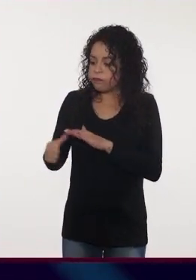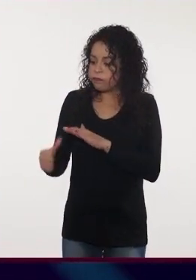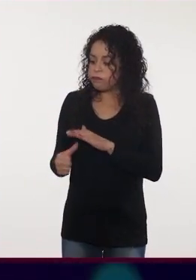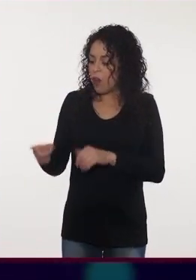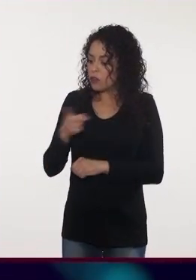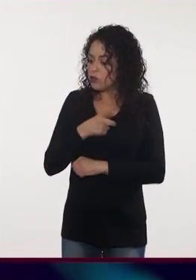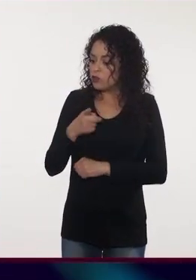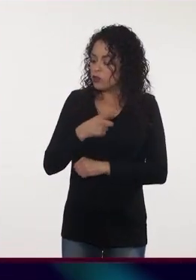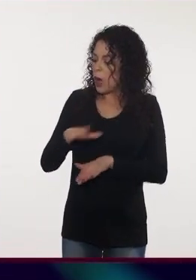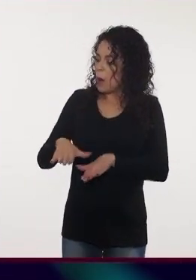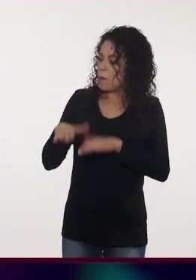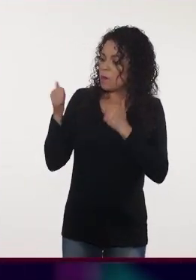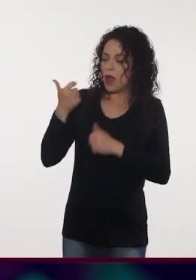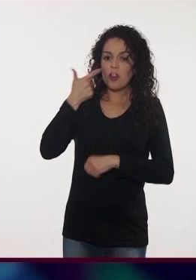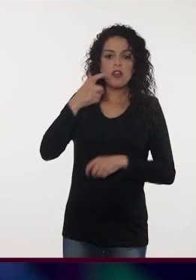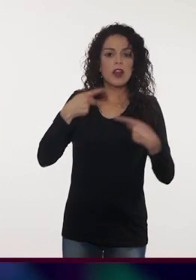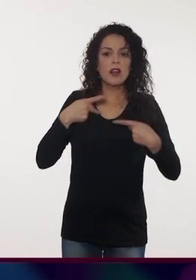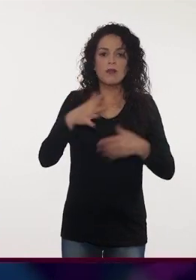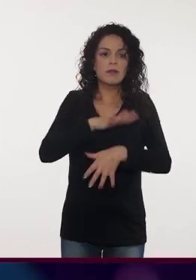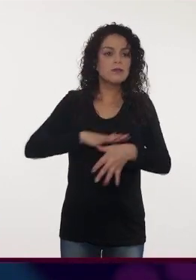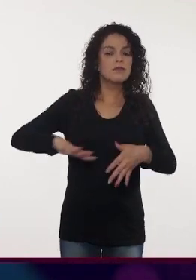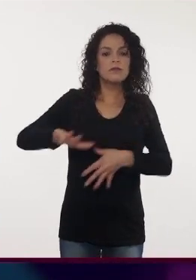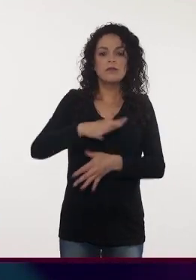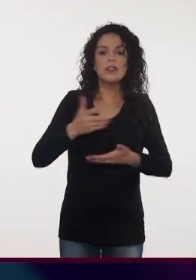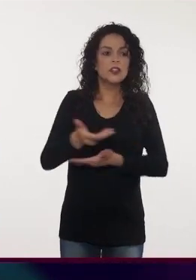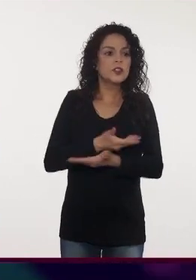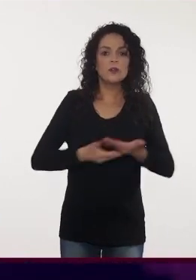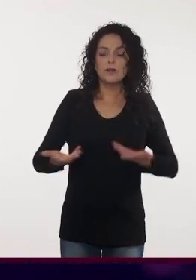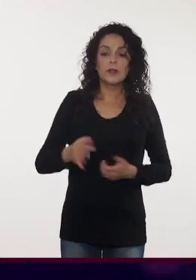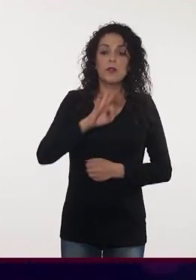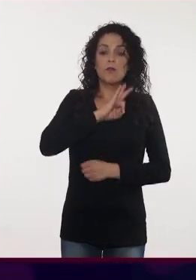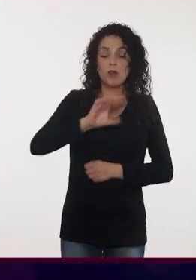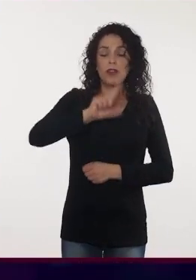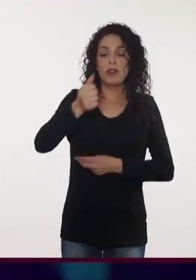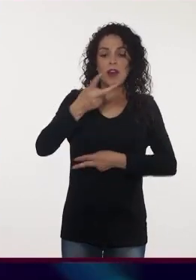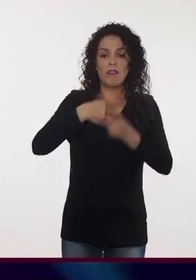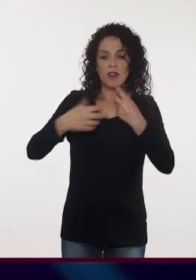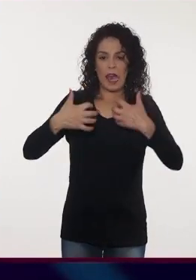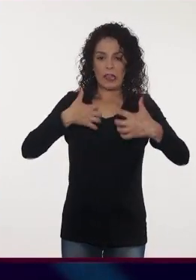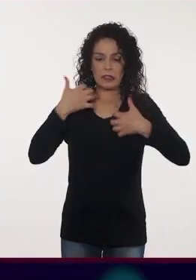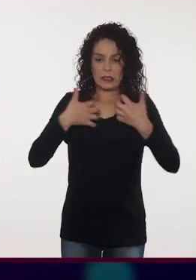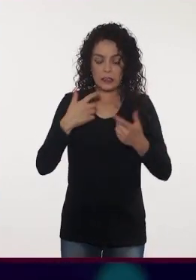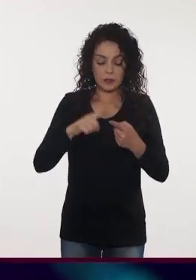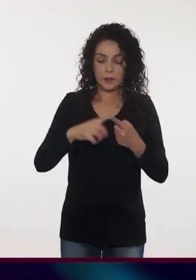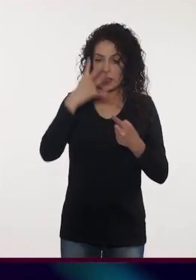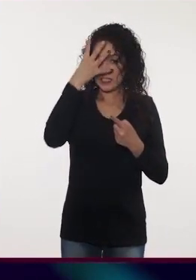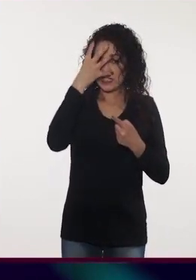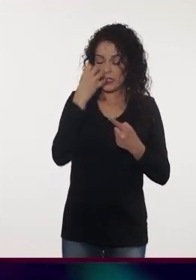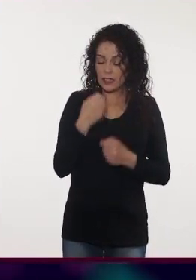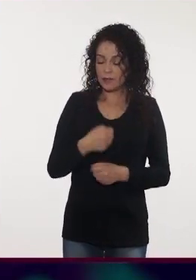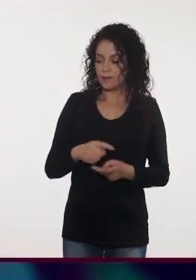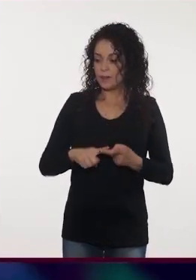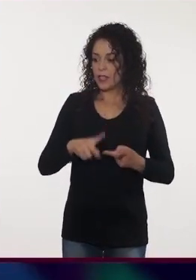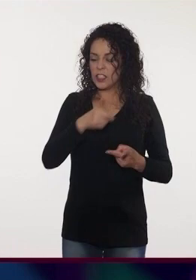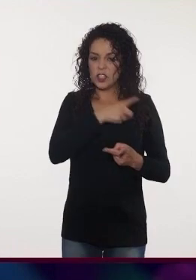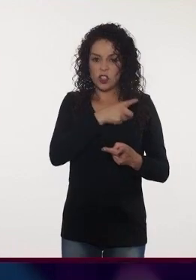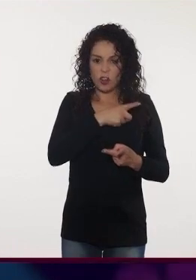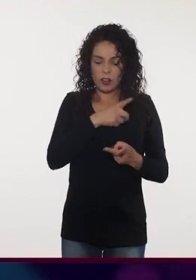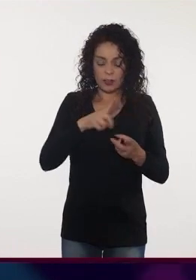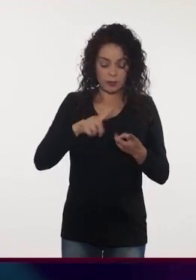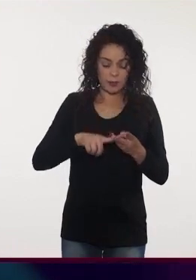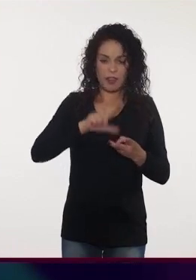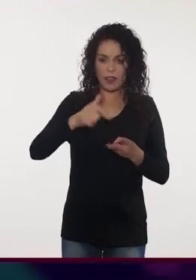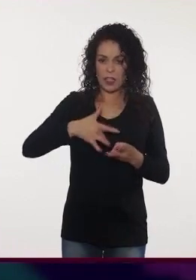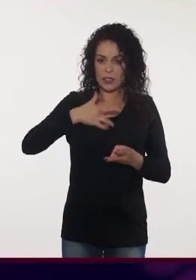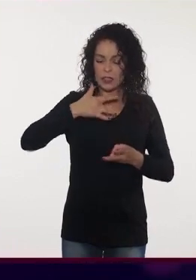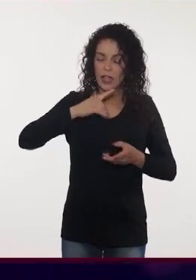otras consecuencias psicológicas como ansiedad, tristeza, sentimientos de soledad y llegar hasta la depresión.